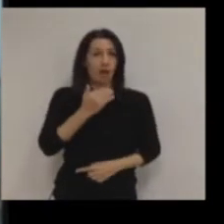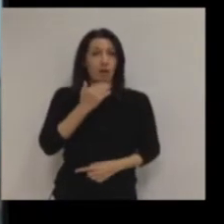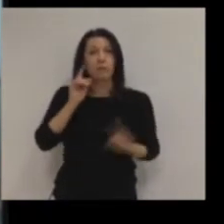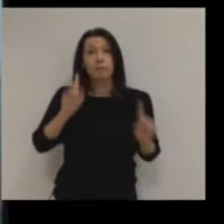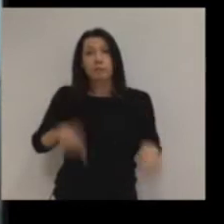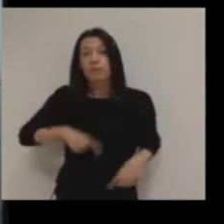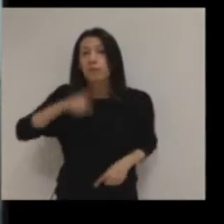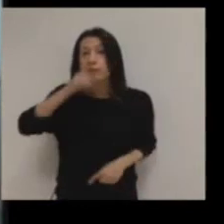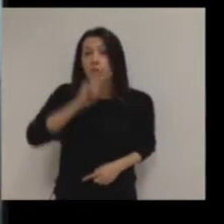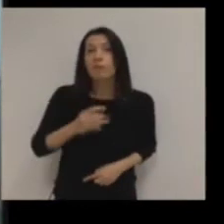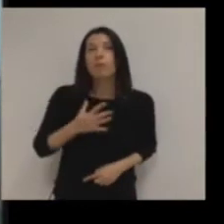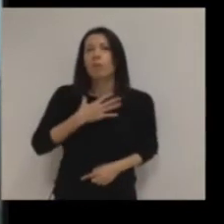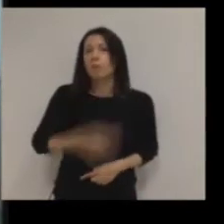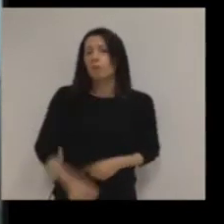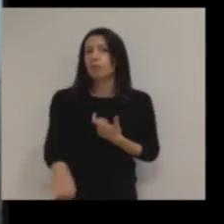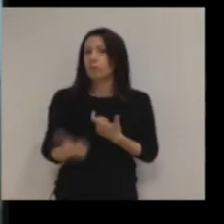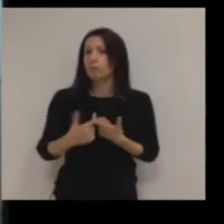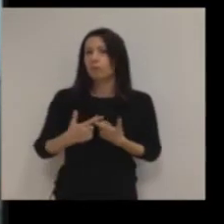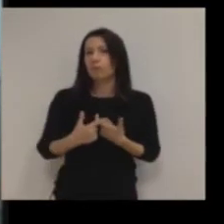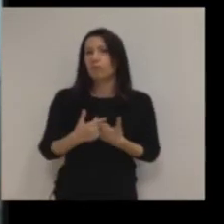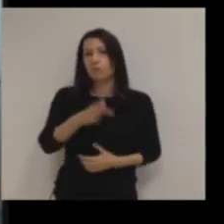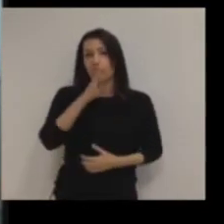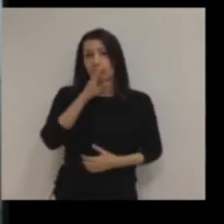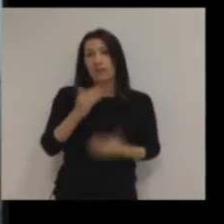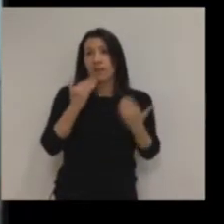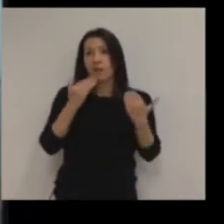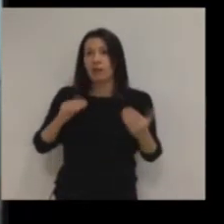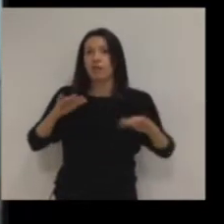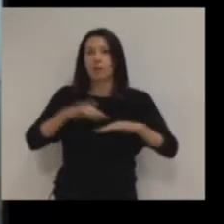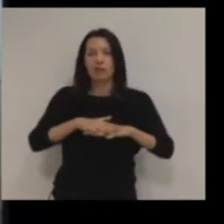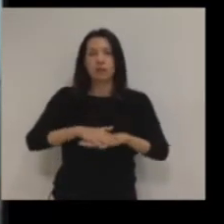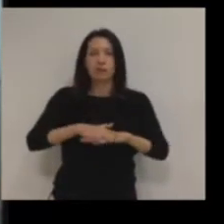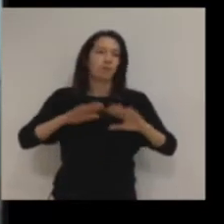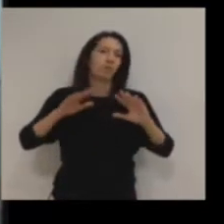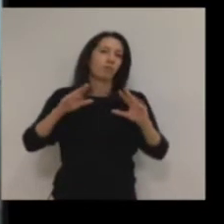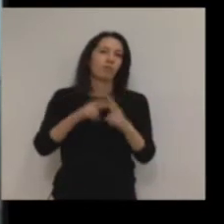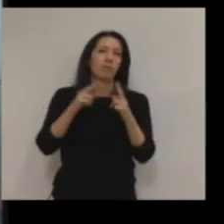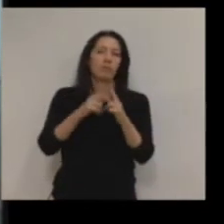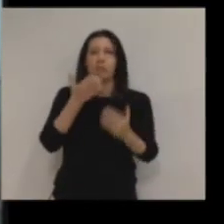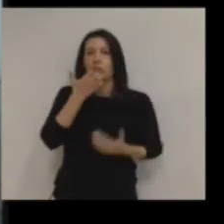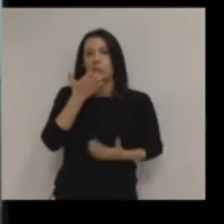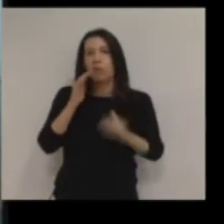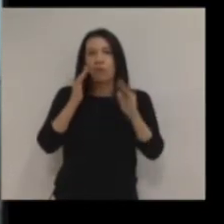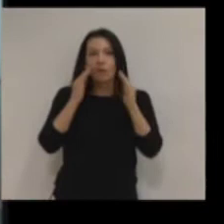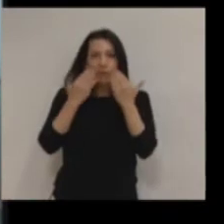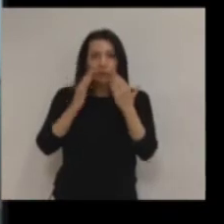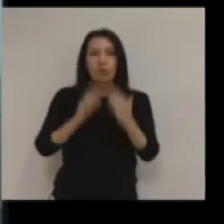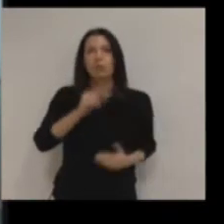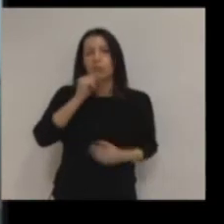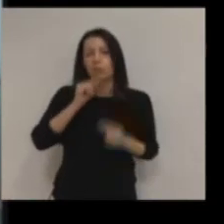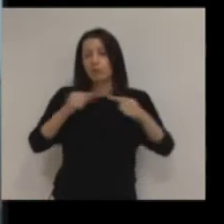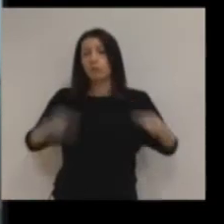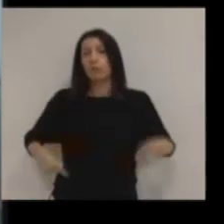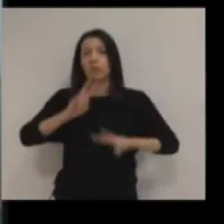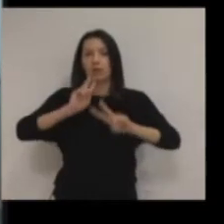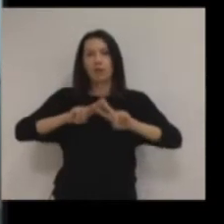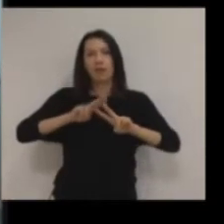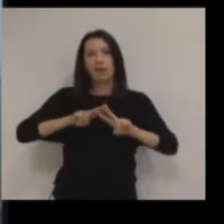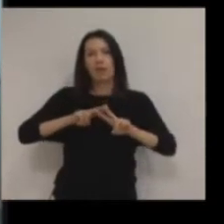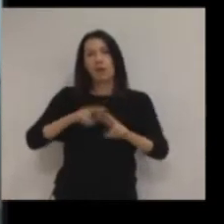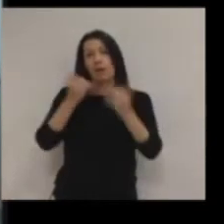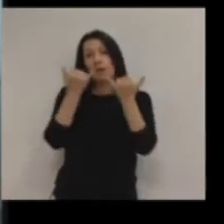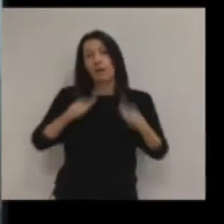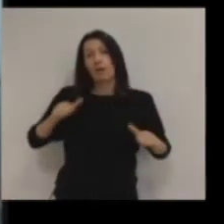Recordar que pueden participar en directo a través de las redes sociales, a través de Facebook o en Twitter, con el hashtag